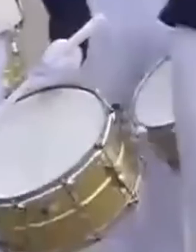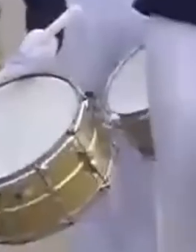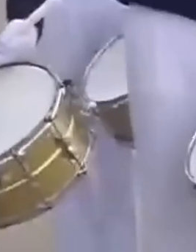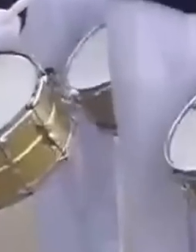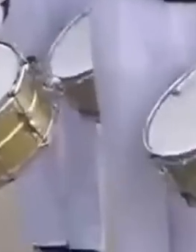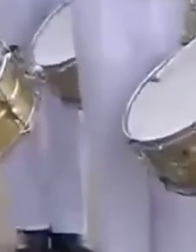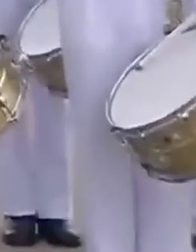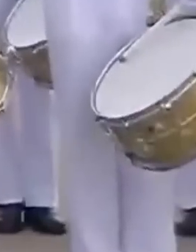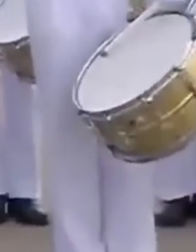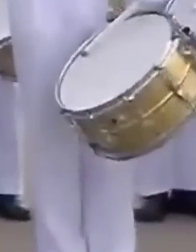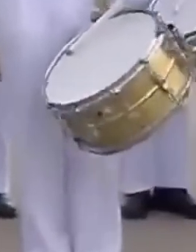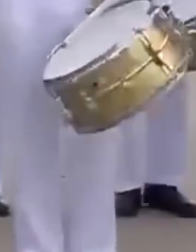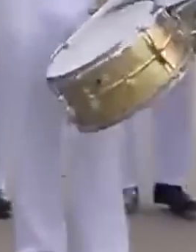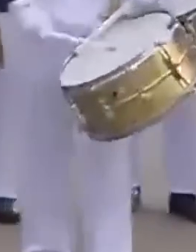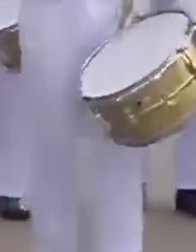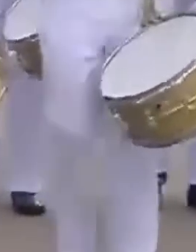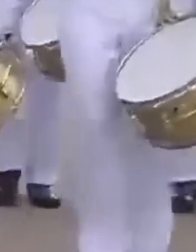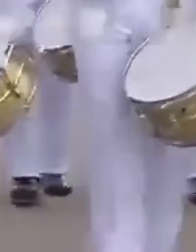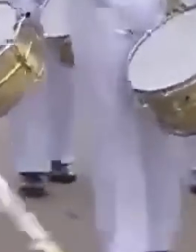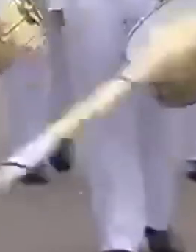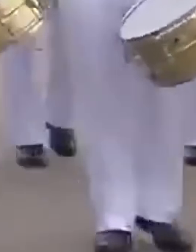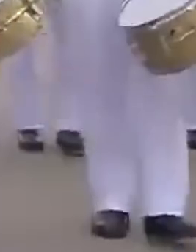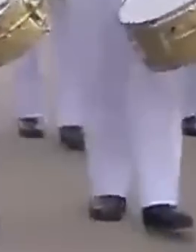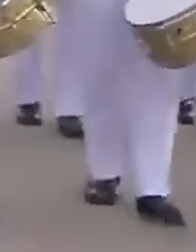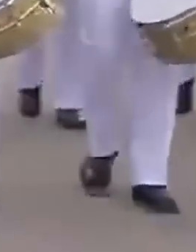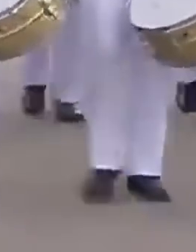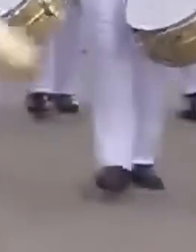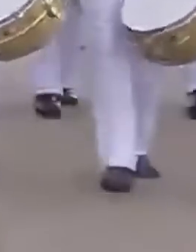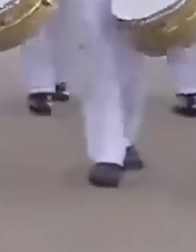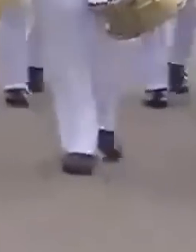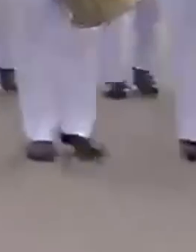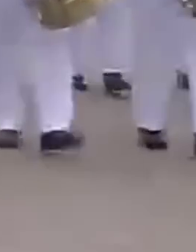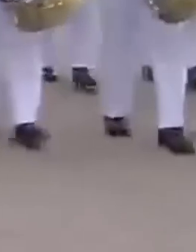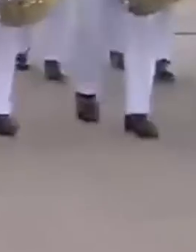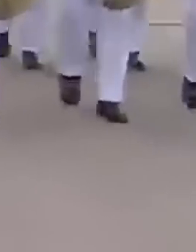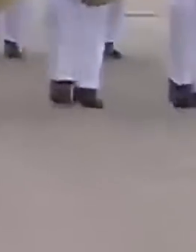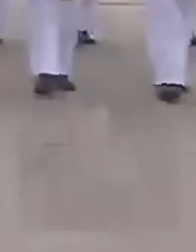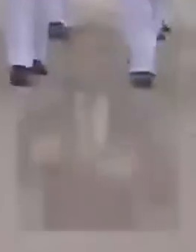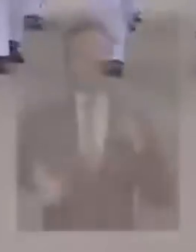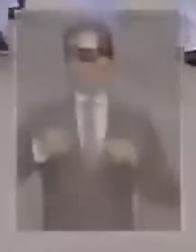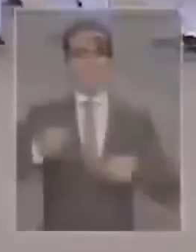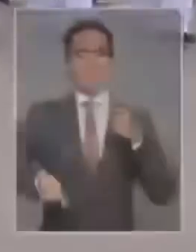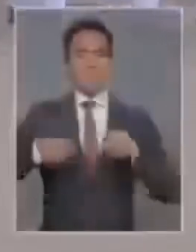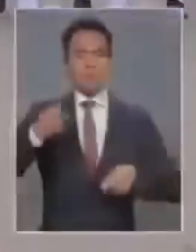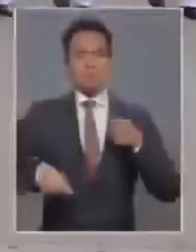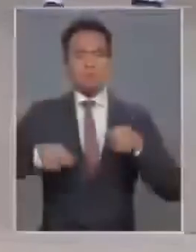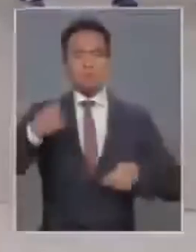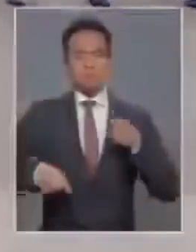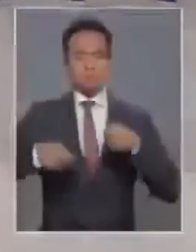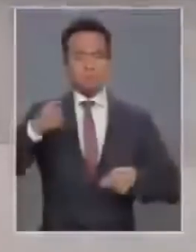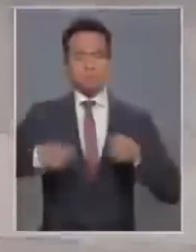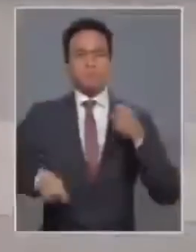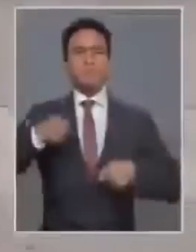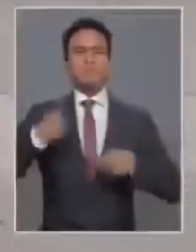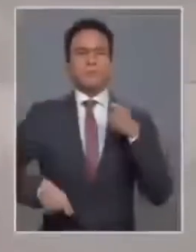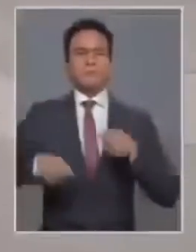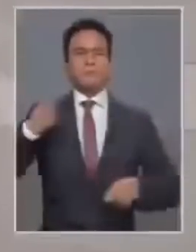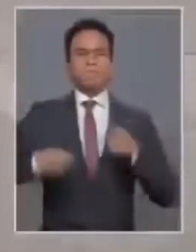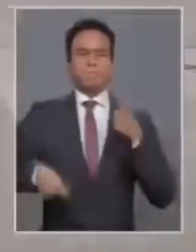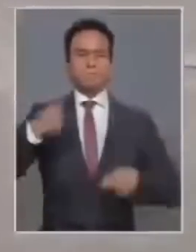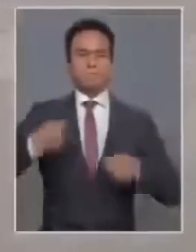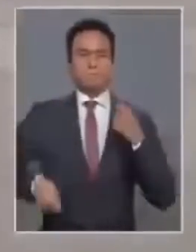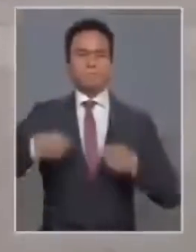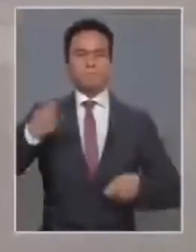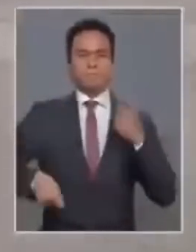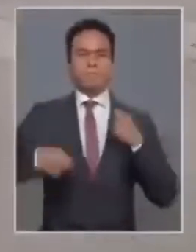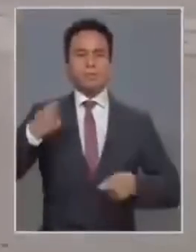una y estos son otros. Claro, es que estos que vimos ahorita van después, recién entraban. O no sé si este quedó a la